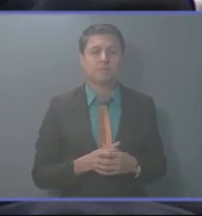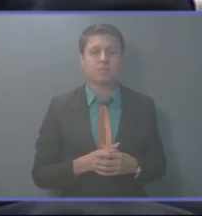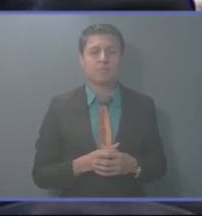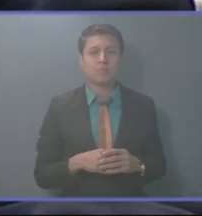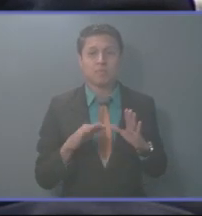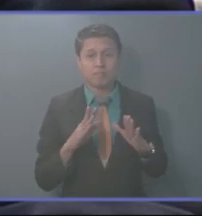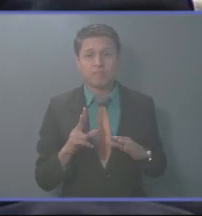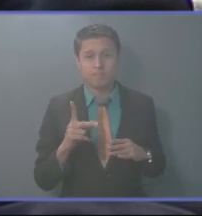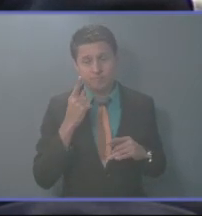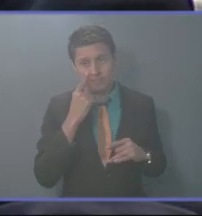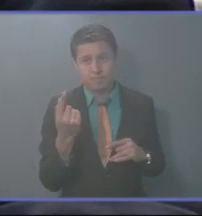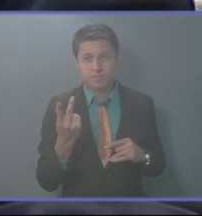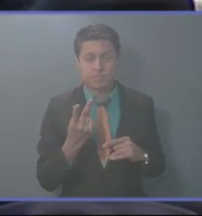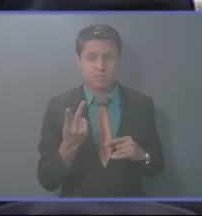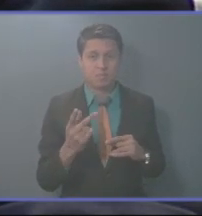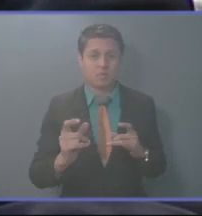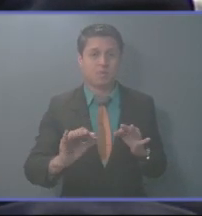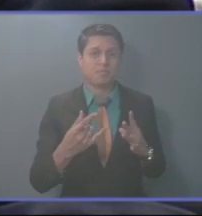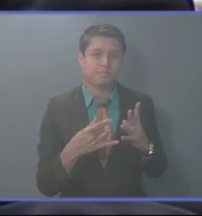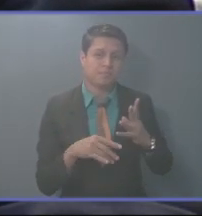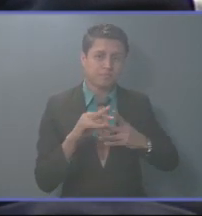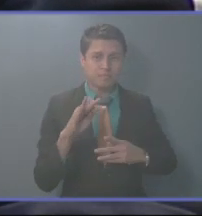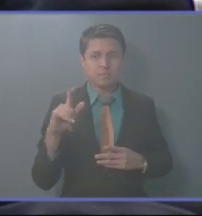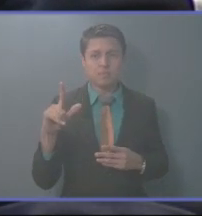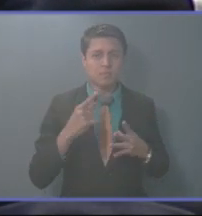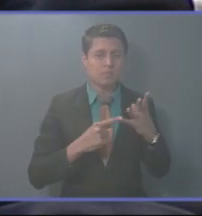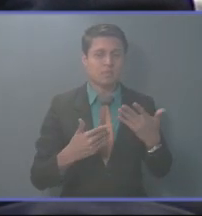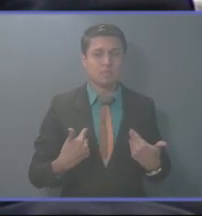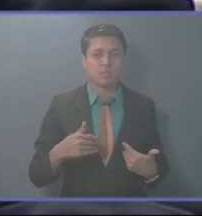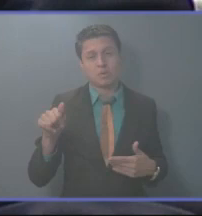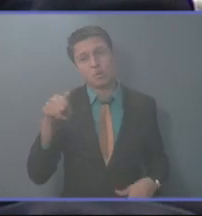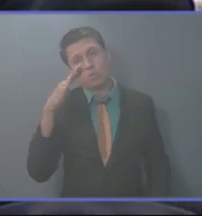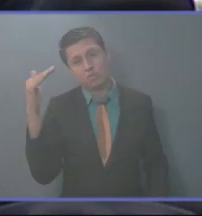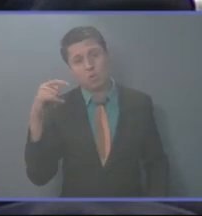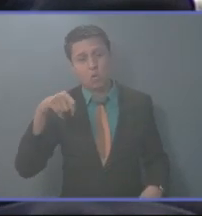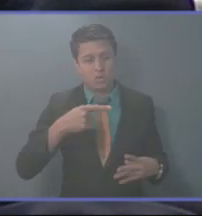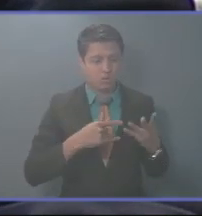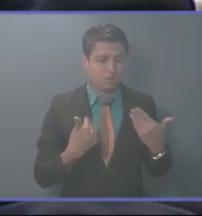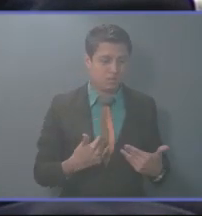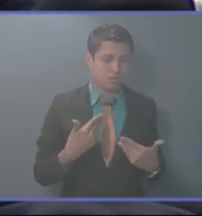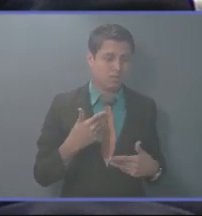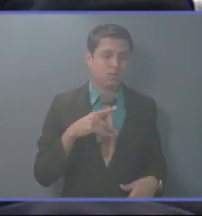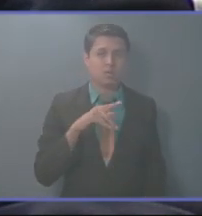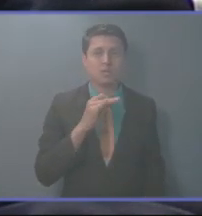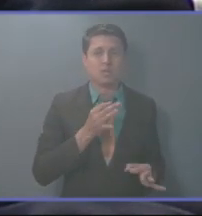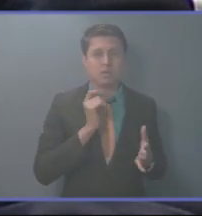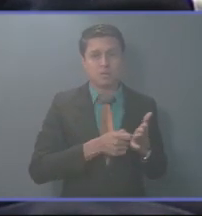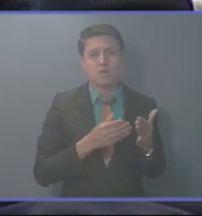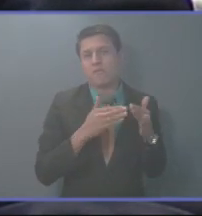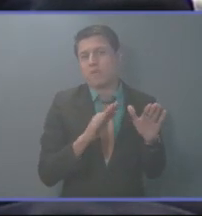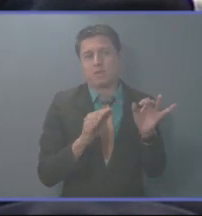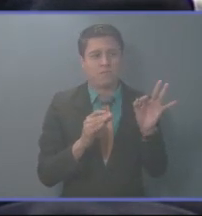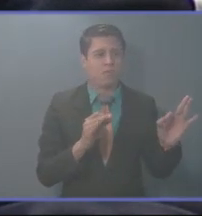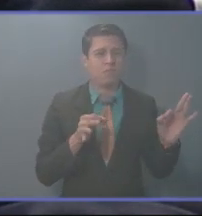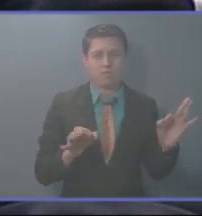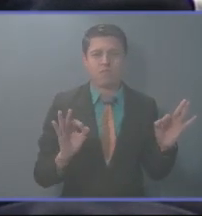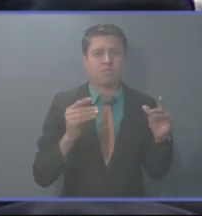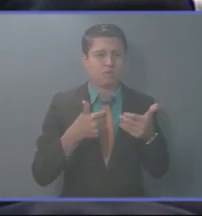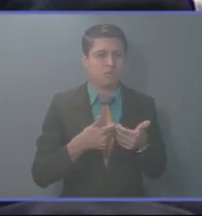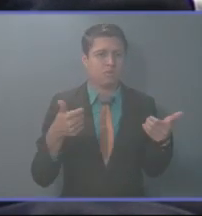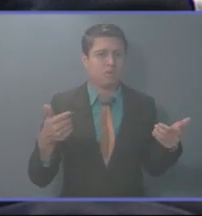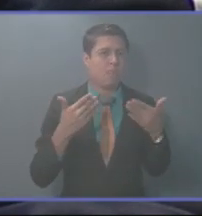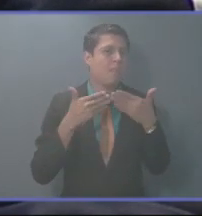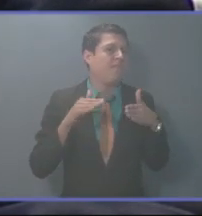su tipicidad penal en el derecho interno tenga o haya tenido distinta denominación al tiempo